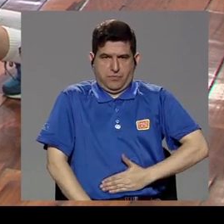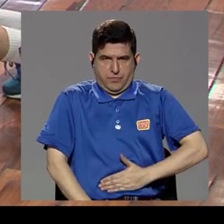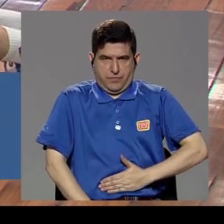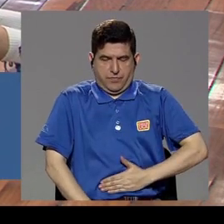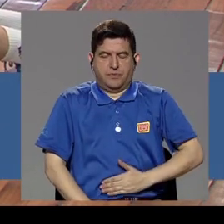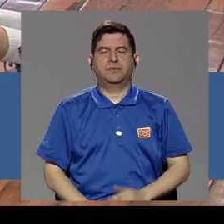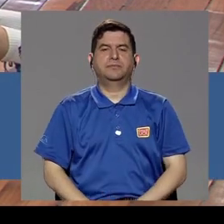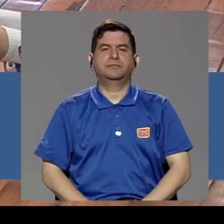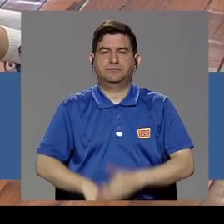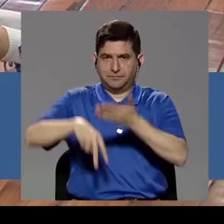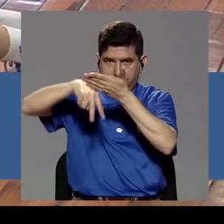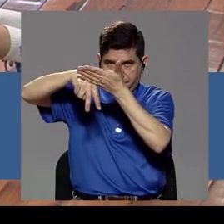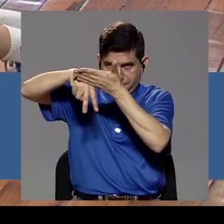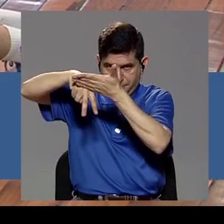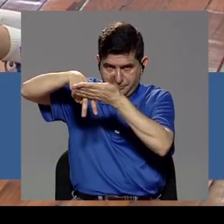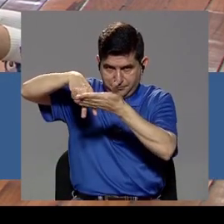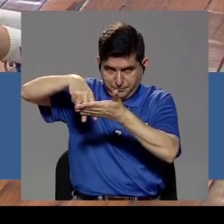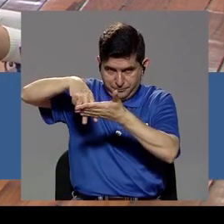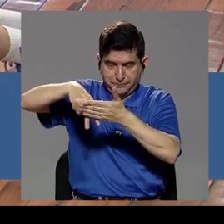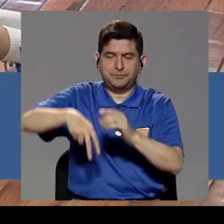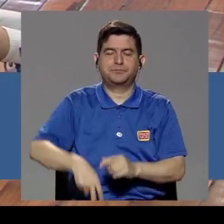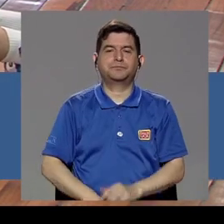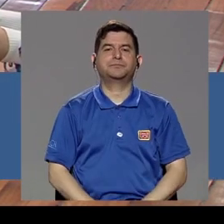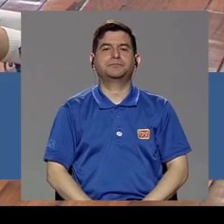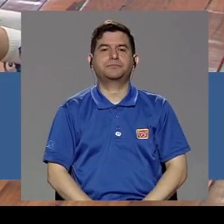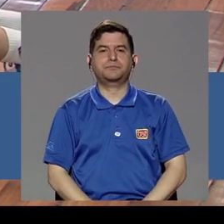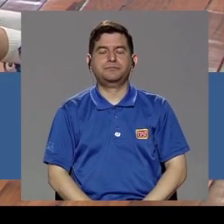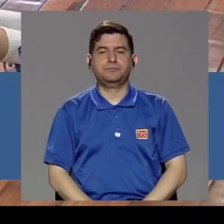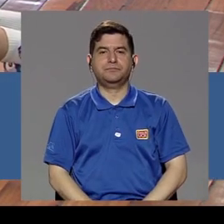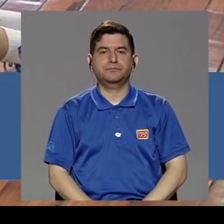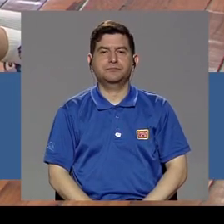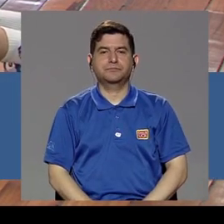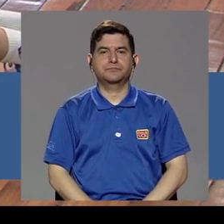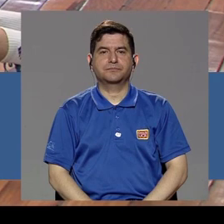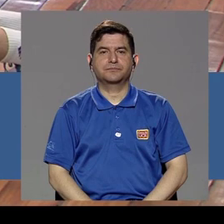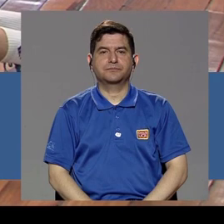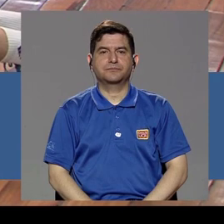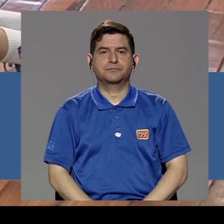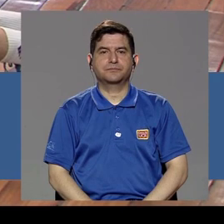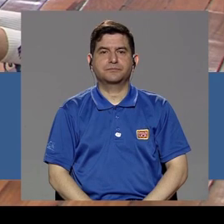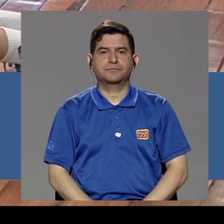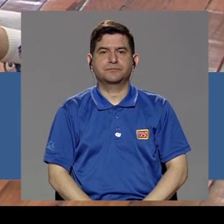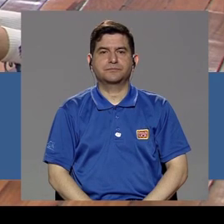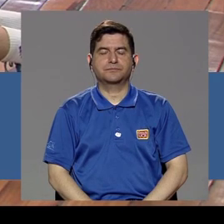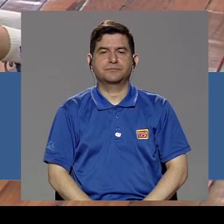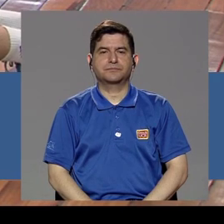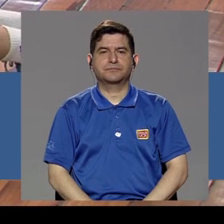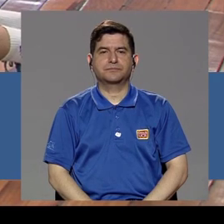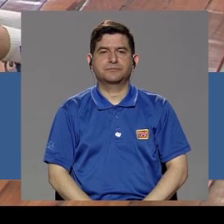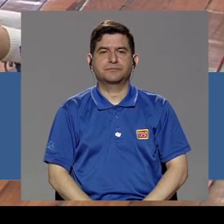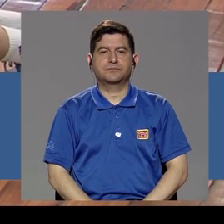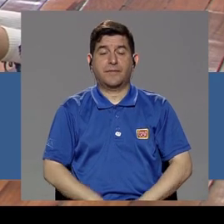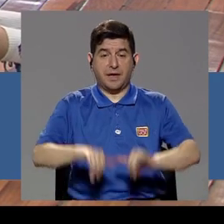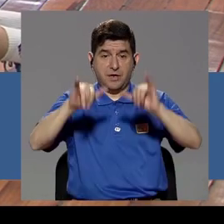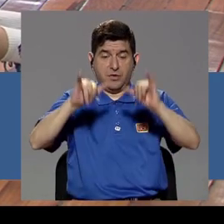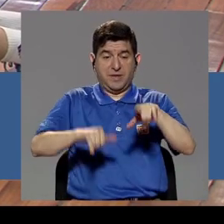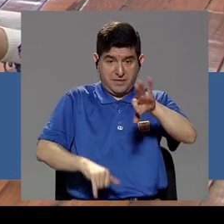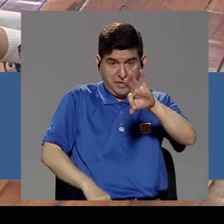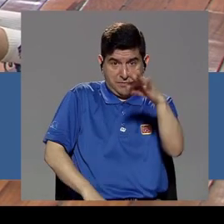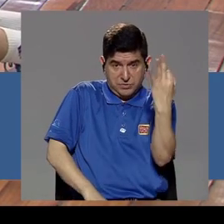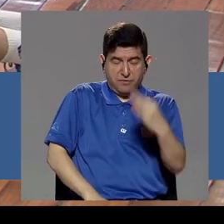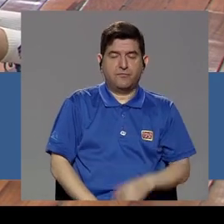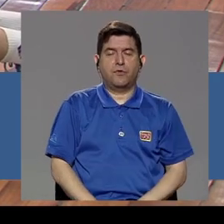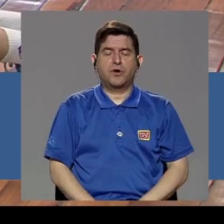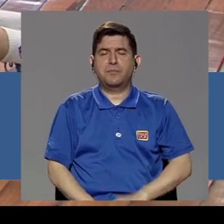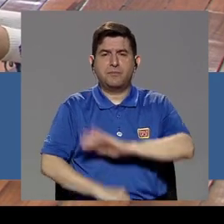pecho, del abdomen, la cadera, los glúteos, los cuádriceps y nuestras pantorrillas, sosteniéndonos